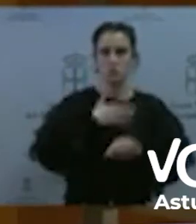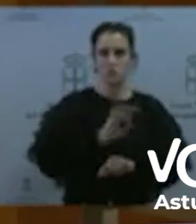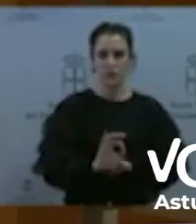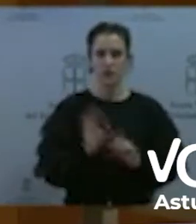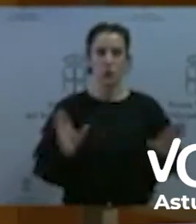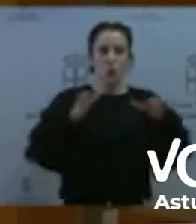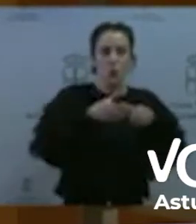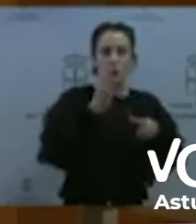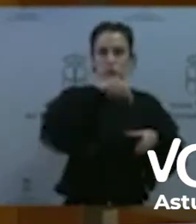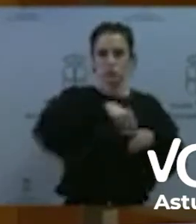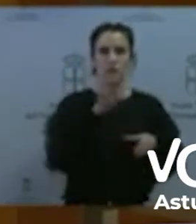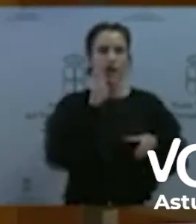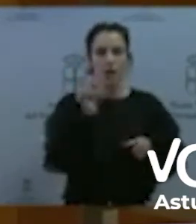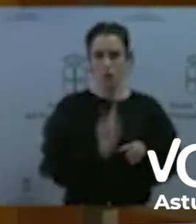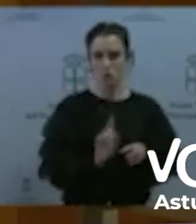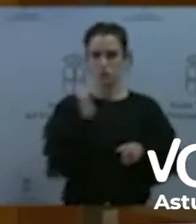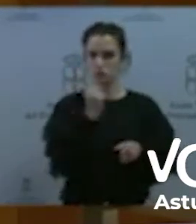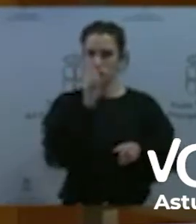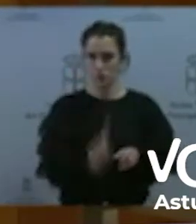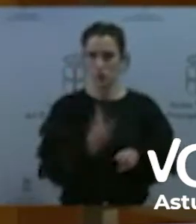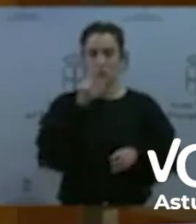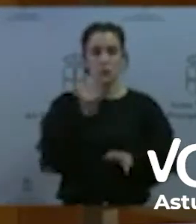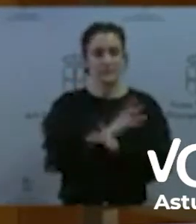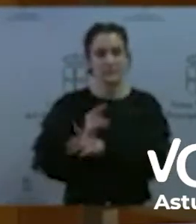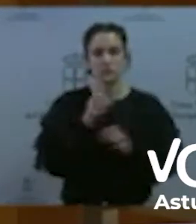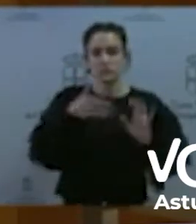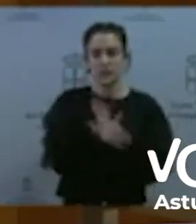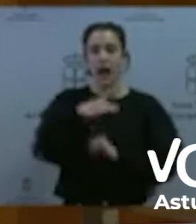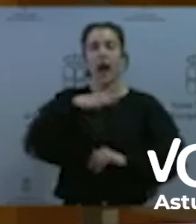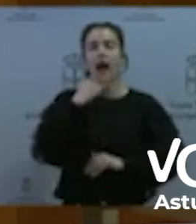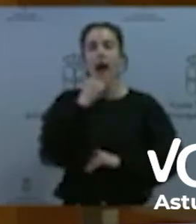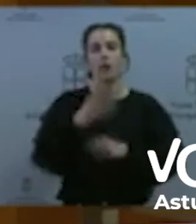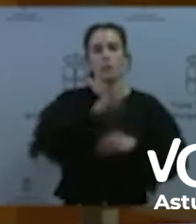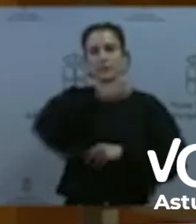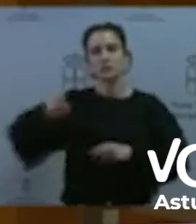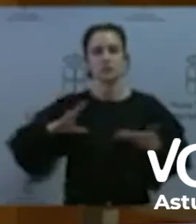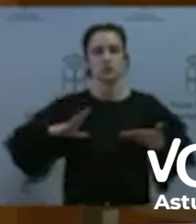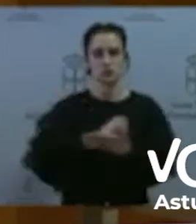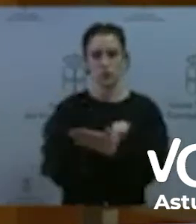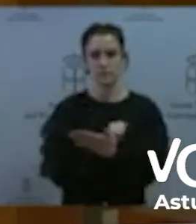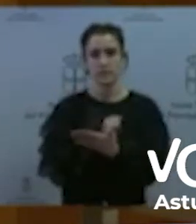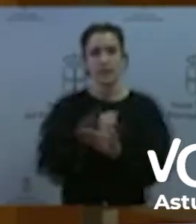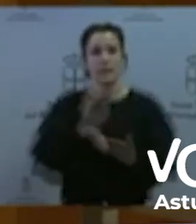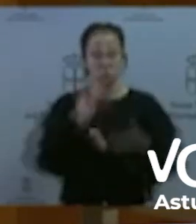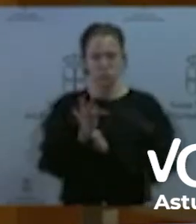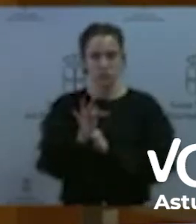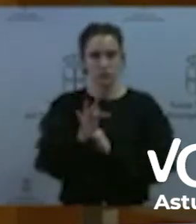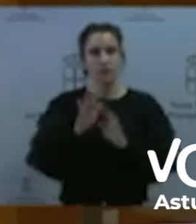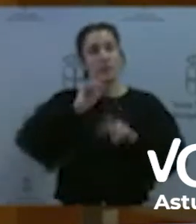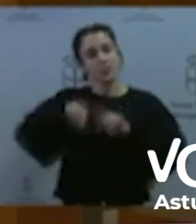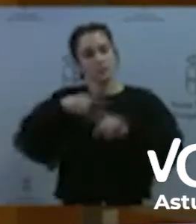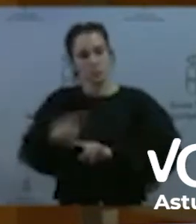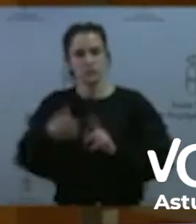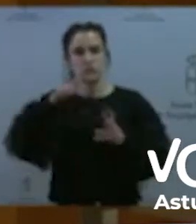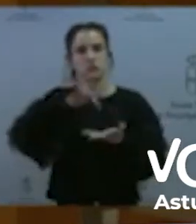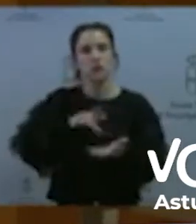algo consustancial a las personas y el hecho de tener diferentes parejas a lo largo de la vida se ha convertido en algo habitual. El colectivo al que